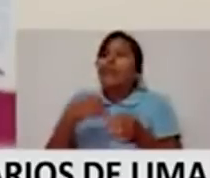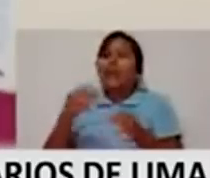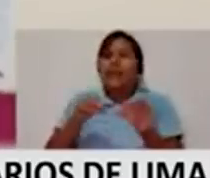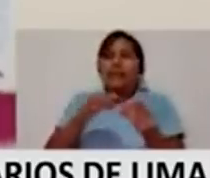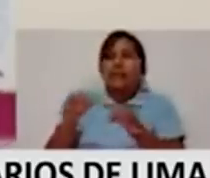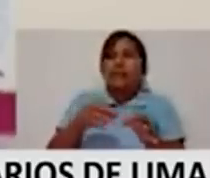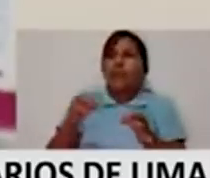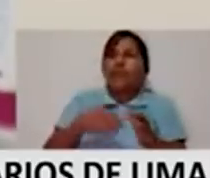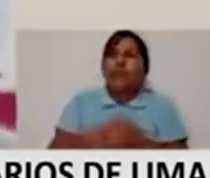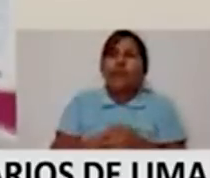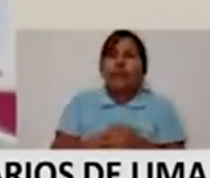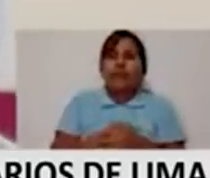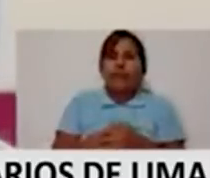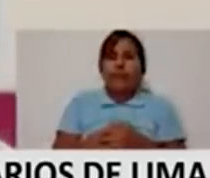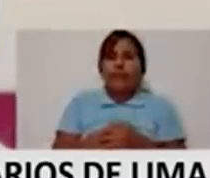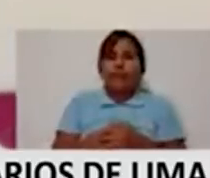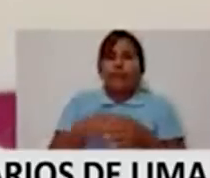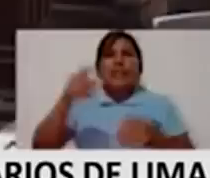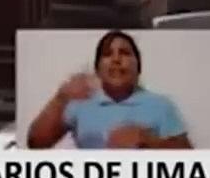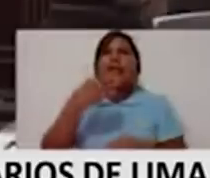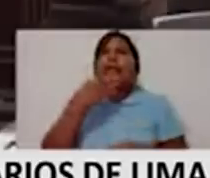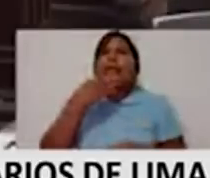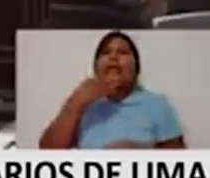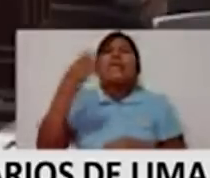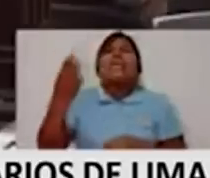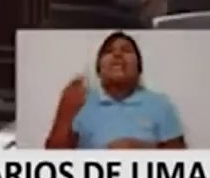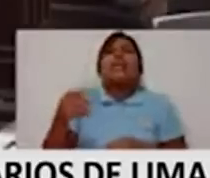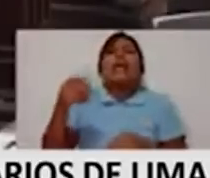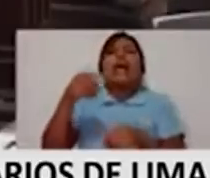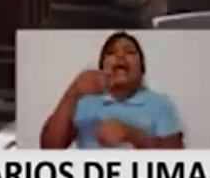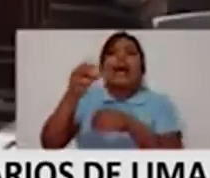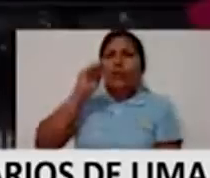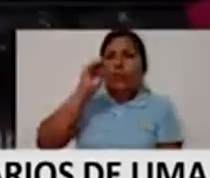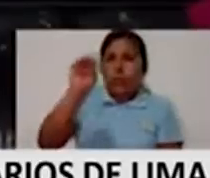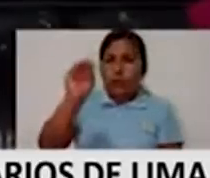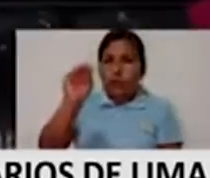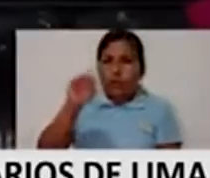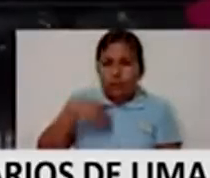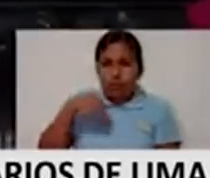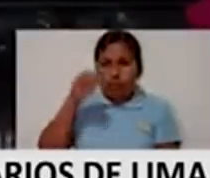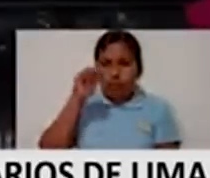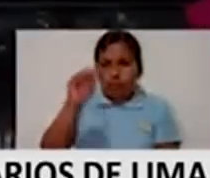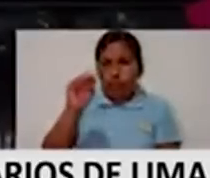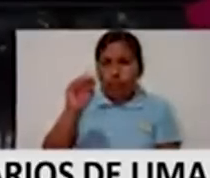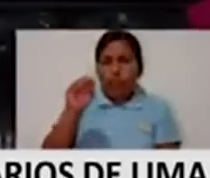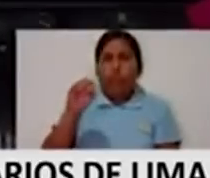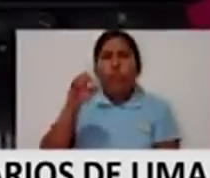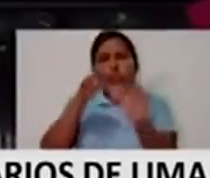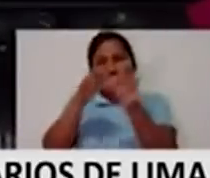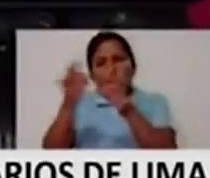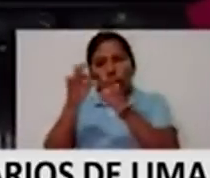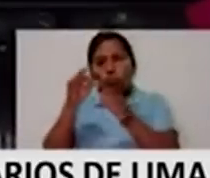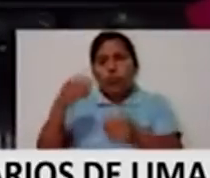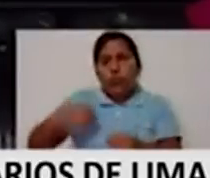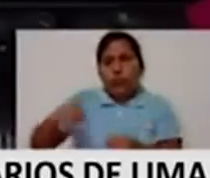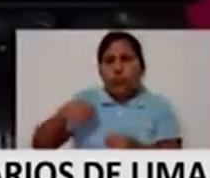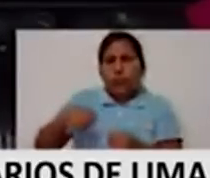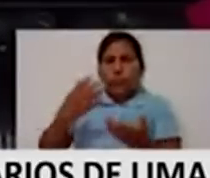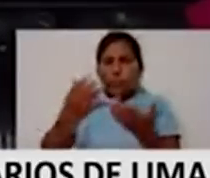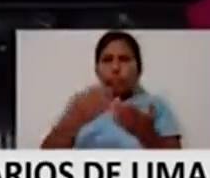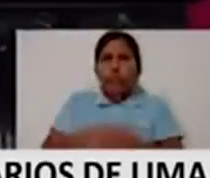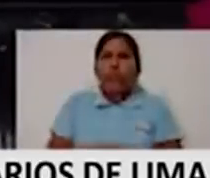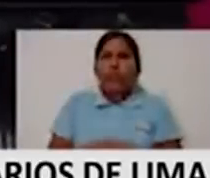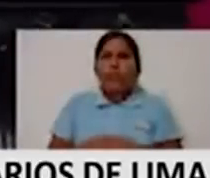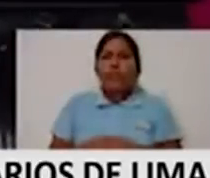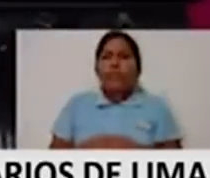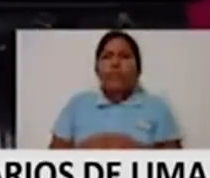regidor Julio Gagó por presunto tráfico de influencias. Incluso el propio alcalde de Lima, padrino